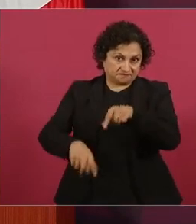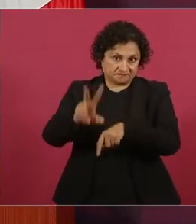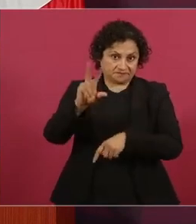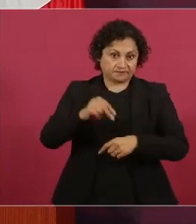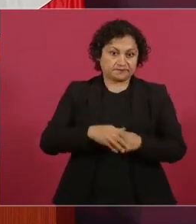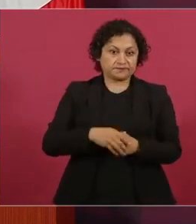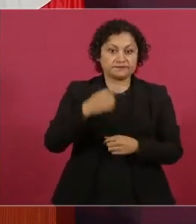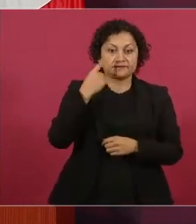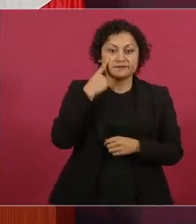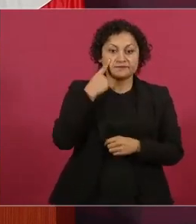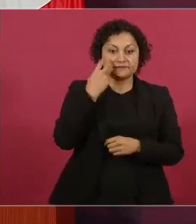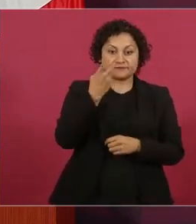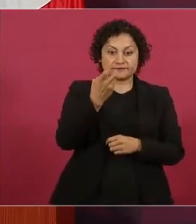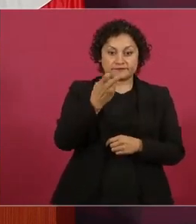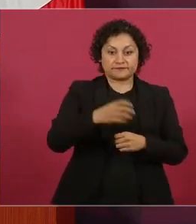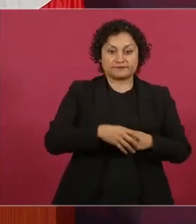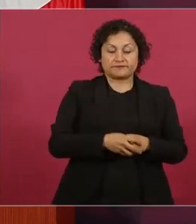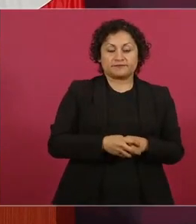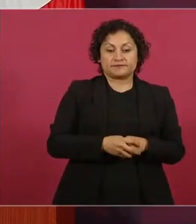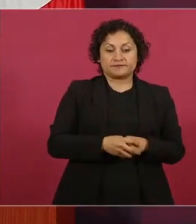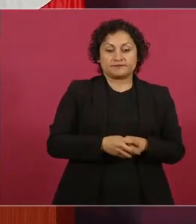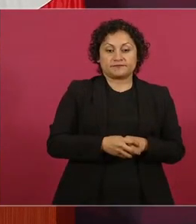Y mire, es, y junto